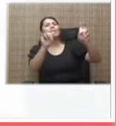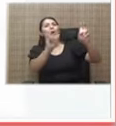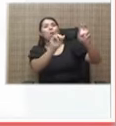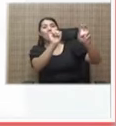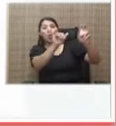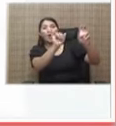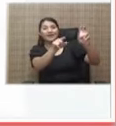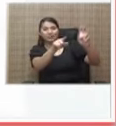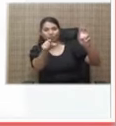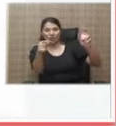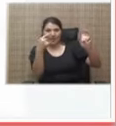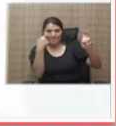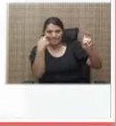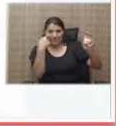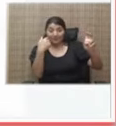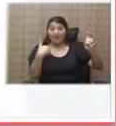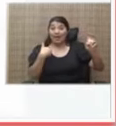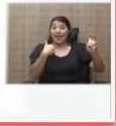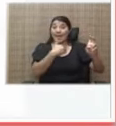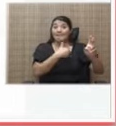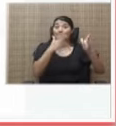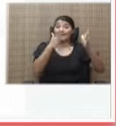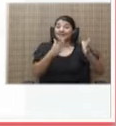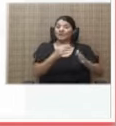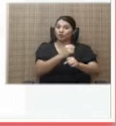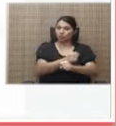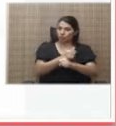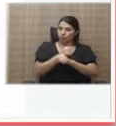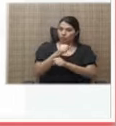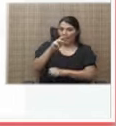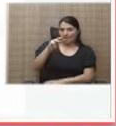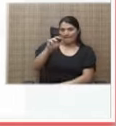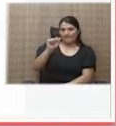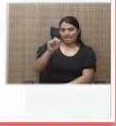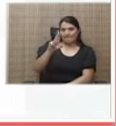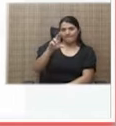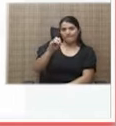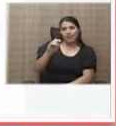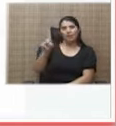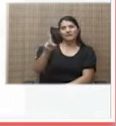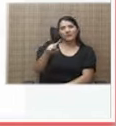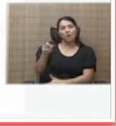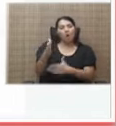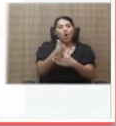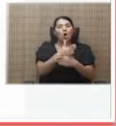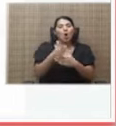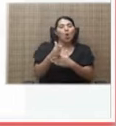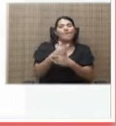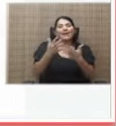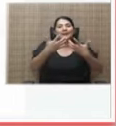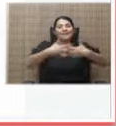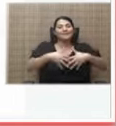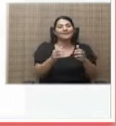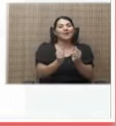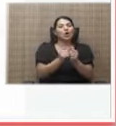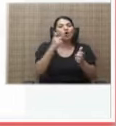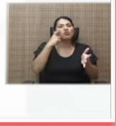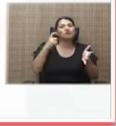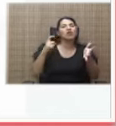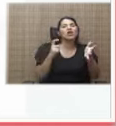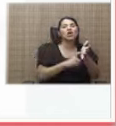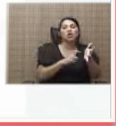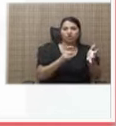viendo aquí ministro de seguridad Mario Zamora comparte sociedad anónima con un reconocido criminal